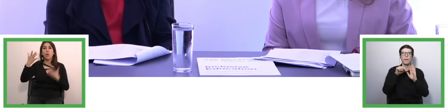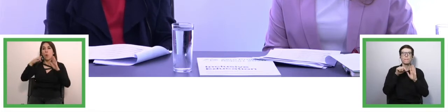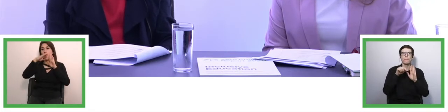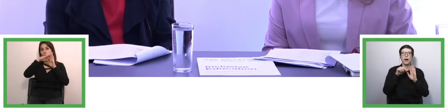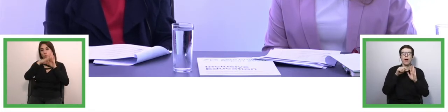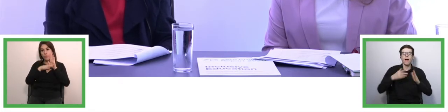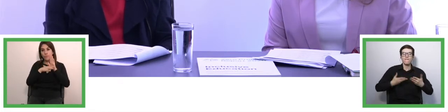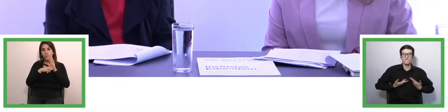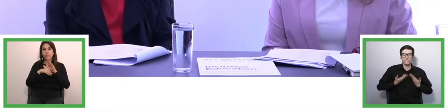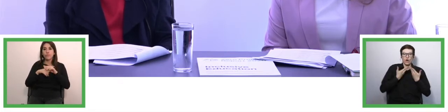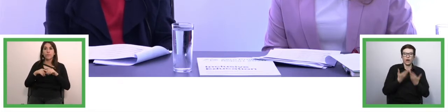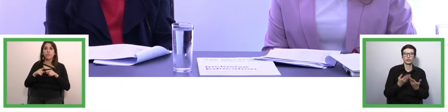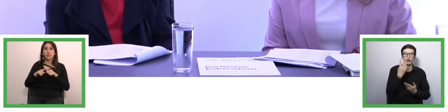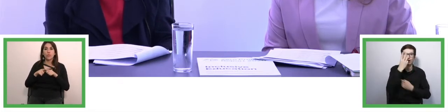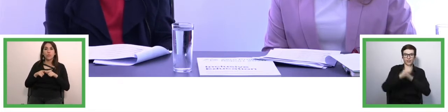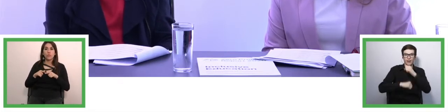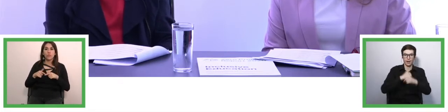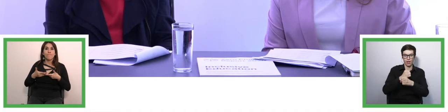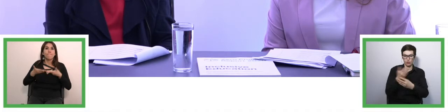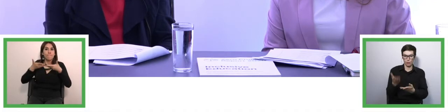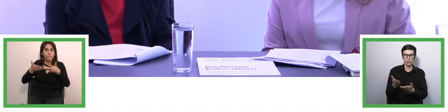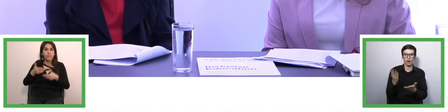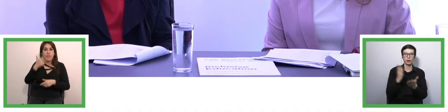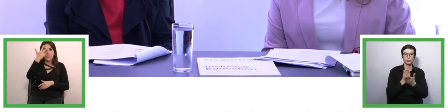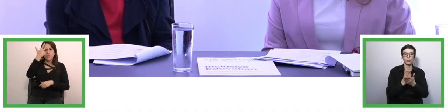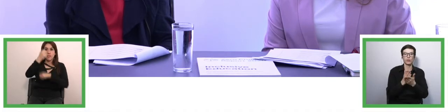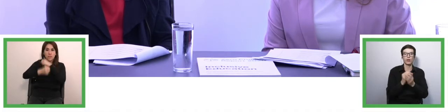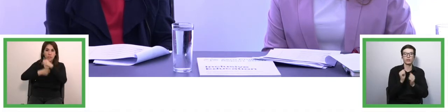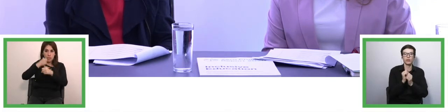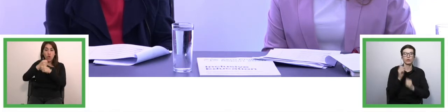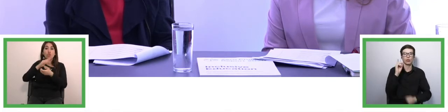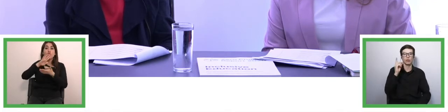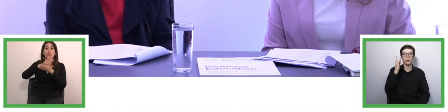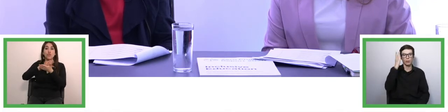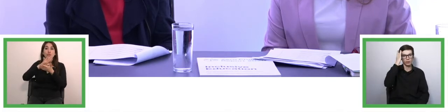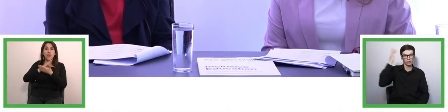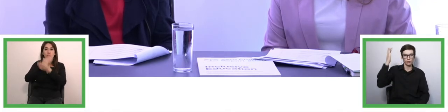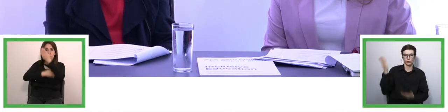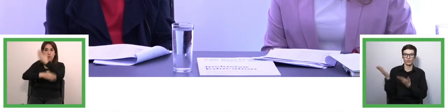estudiantes con discapacidad intelectual. Veamos video.